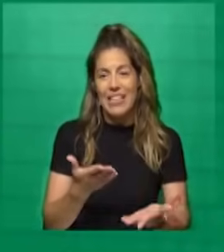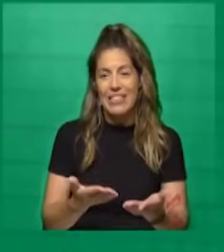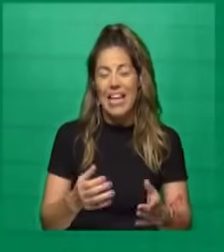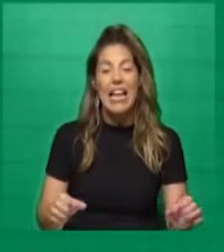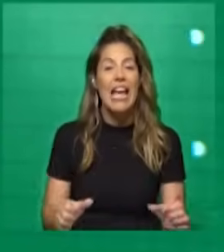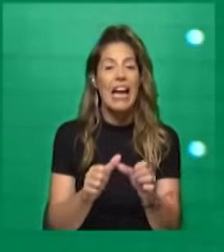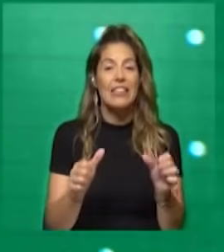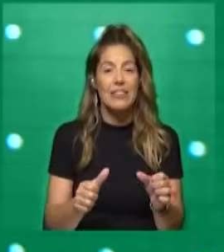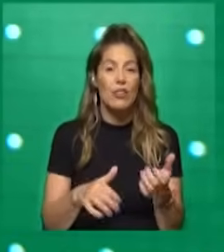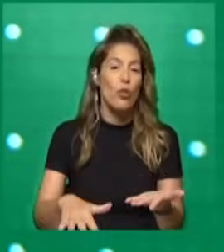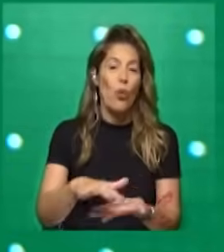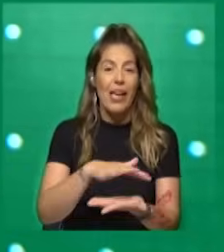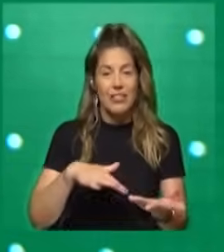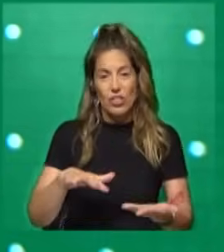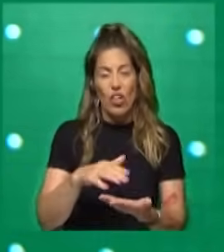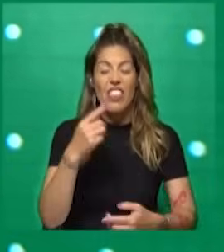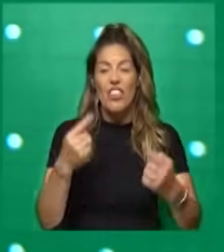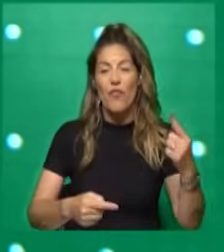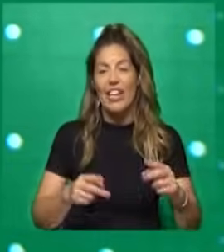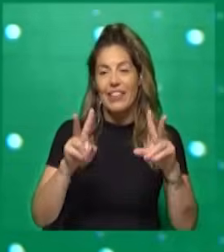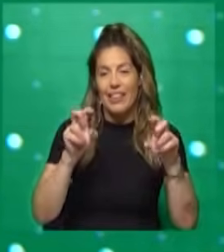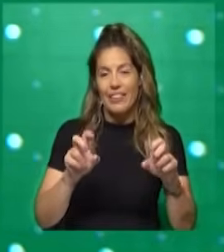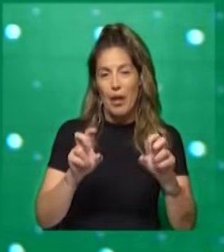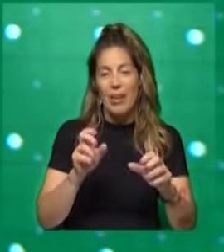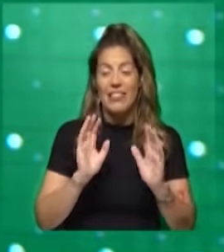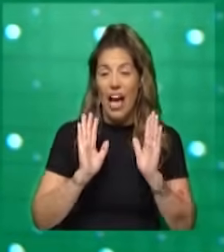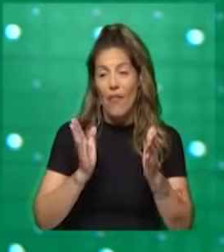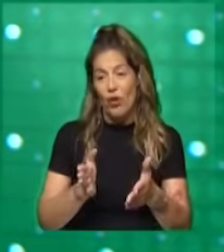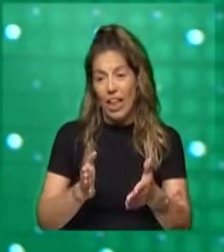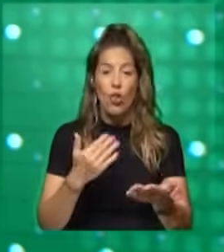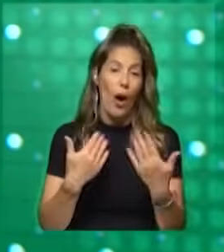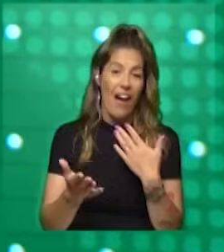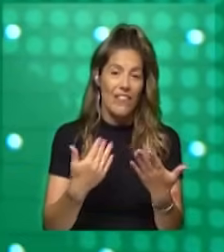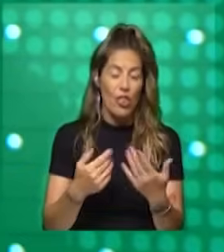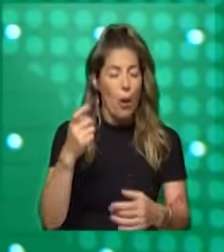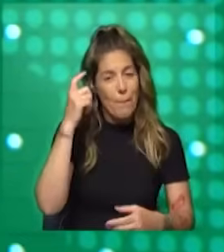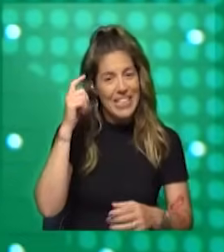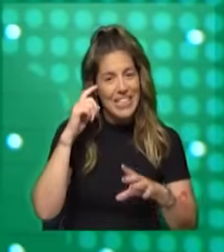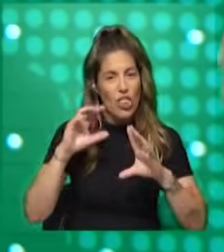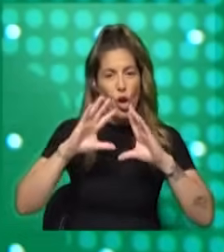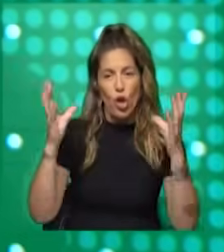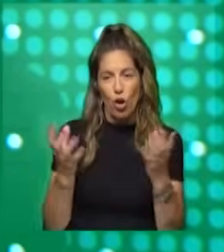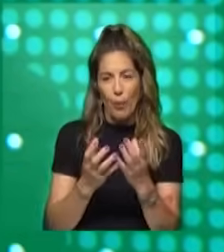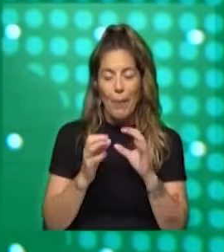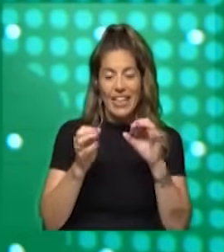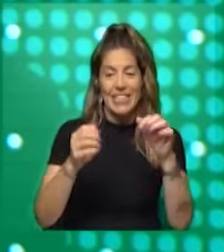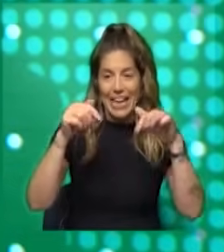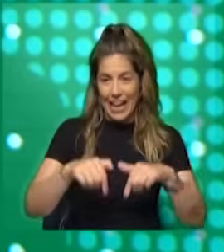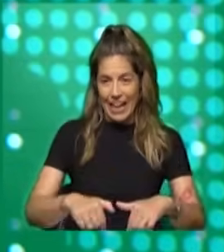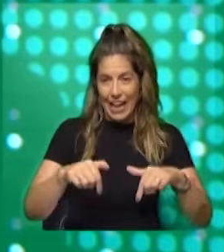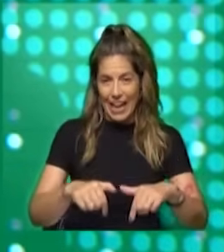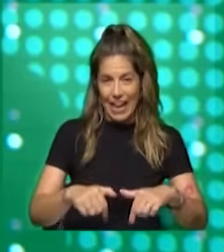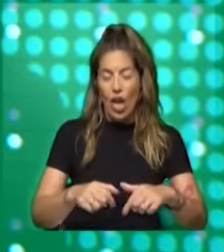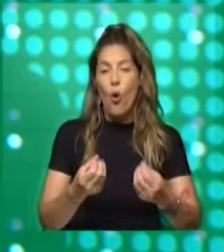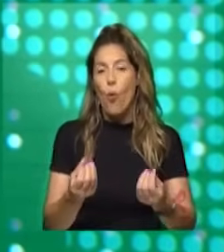que ha pasado, de los distintos temas que hemos estado abordando, pensando en lo global para llegar a lo local, ¿no? ¿Cuáles